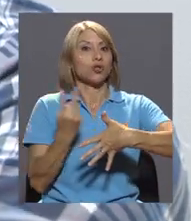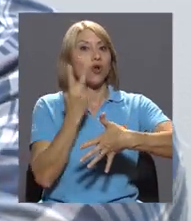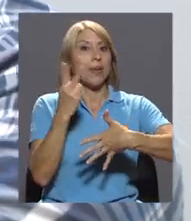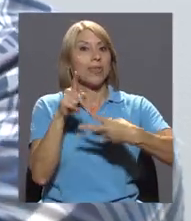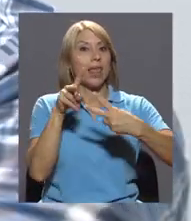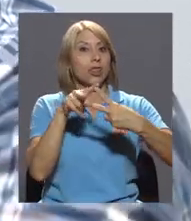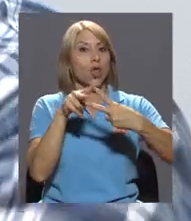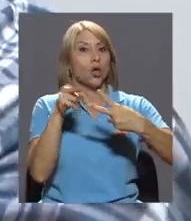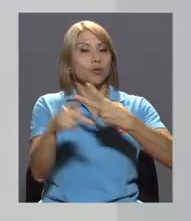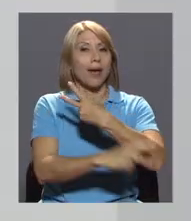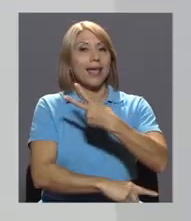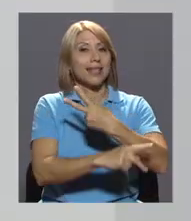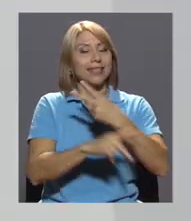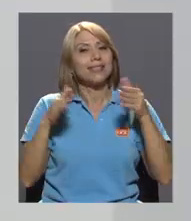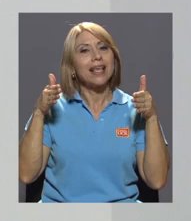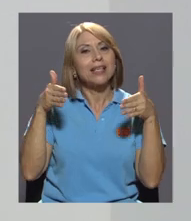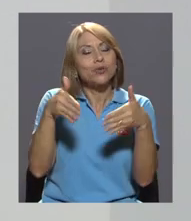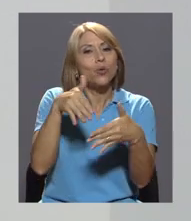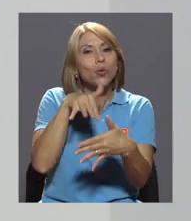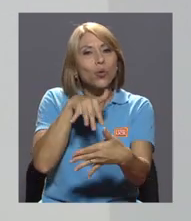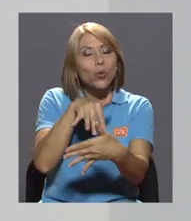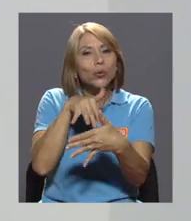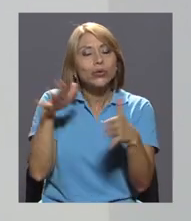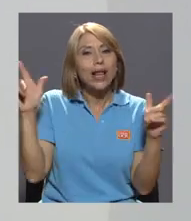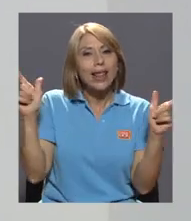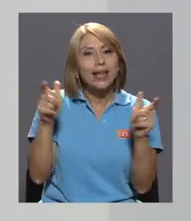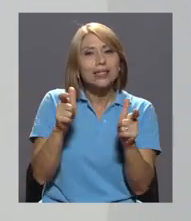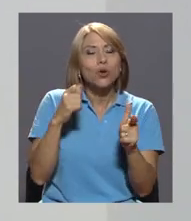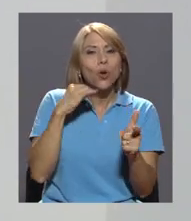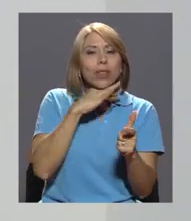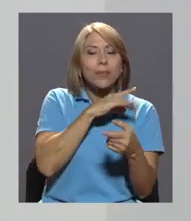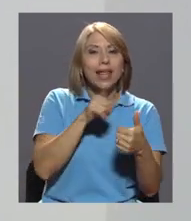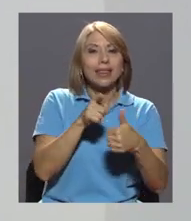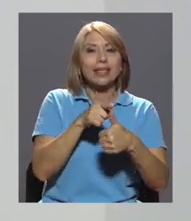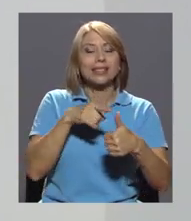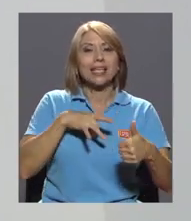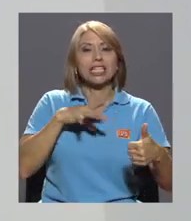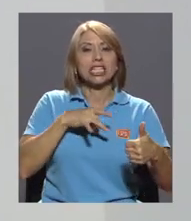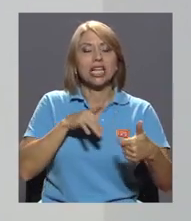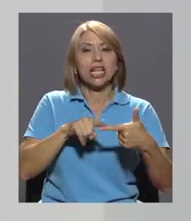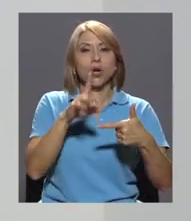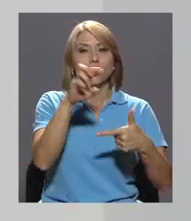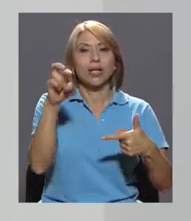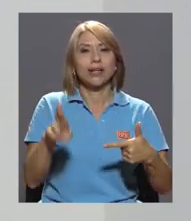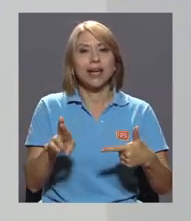dos países han dedicado estudios a la degradación de contaminantes, Chile y Costa Rica.